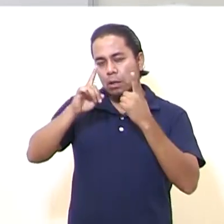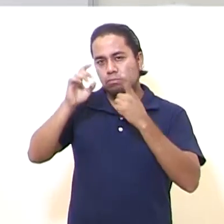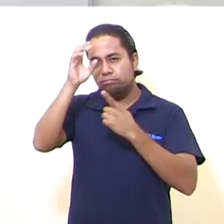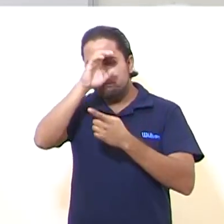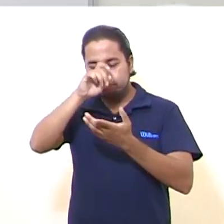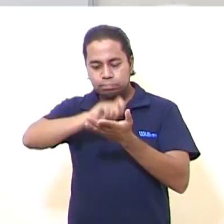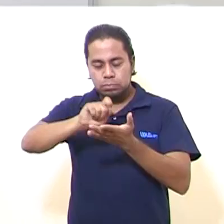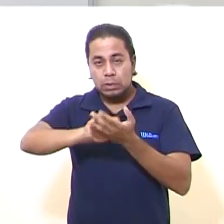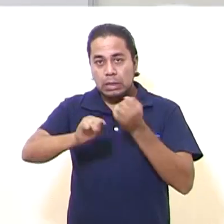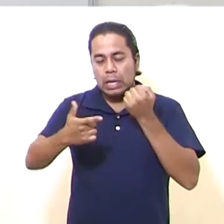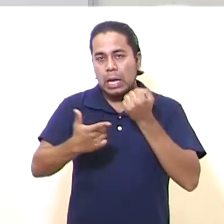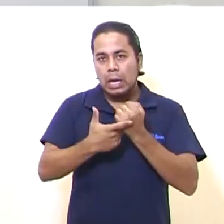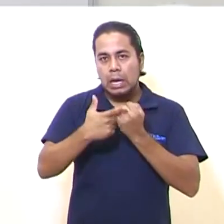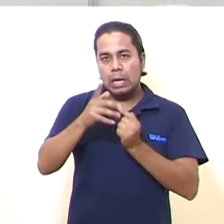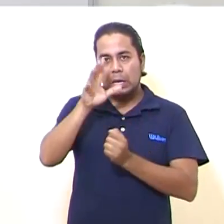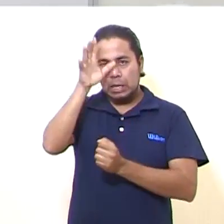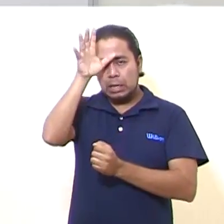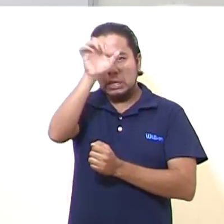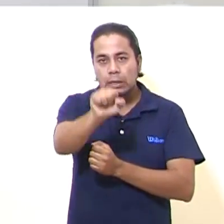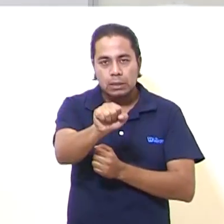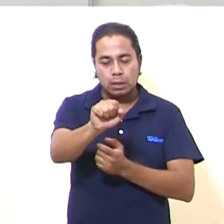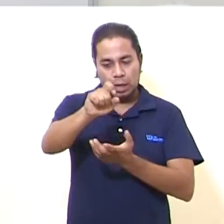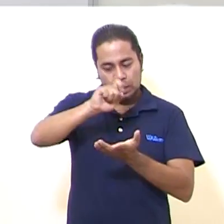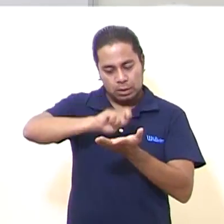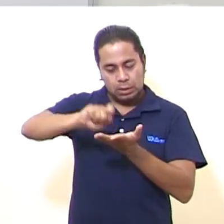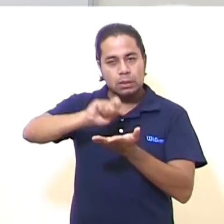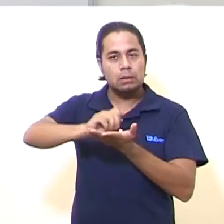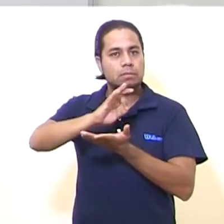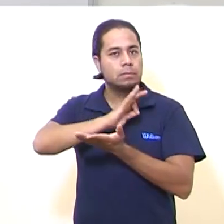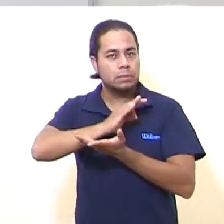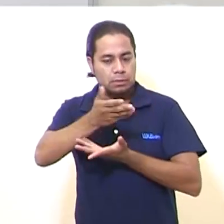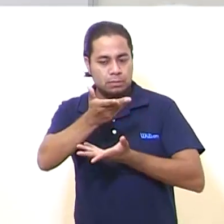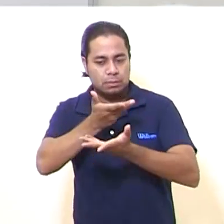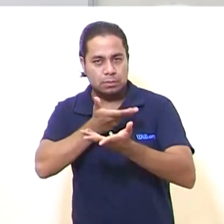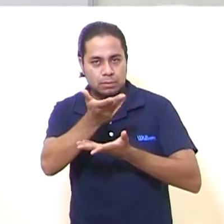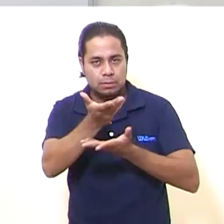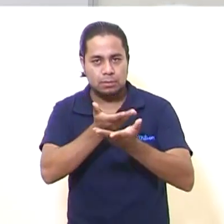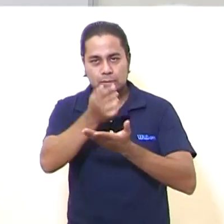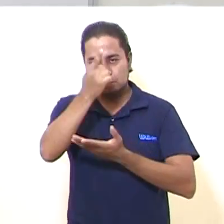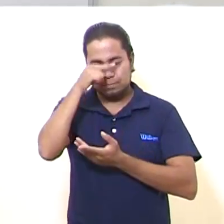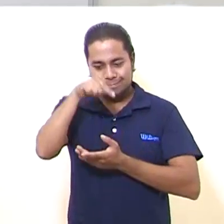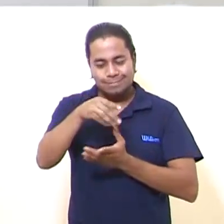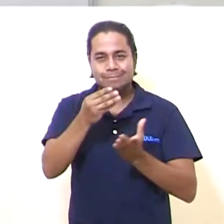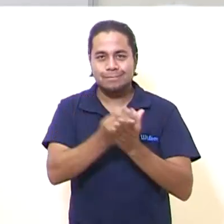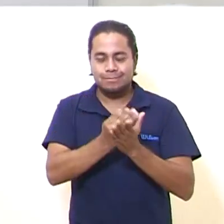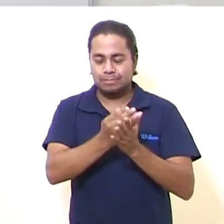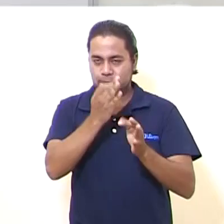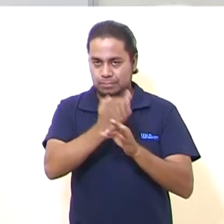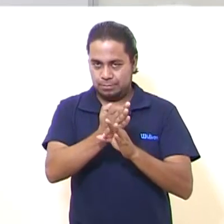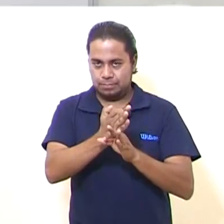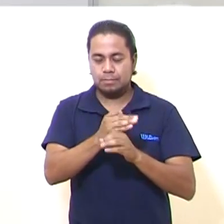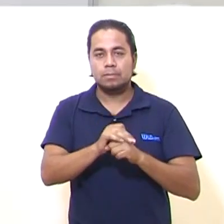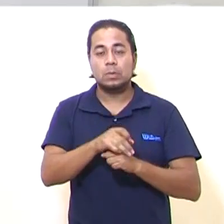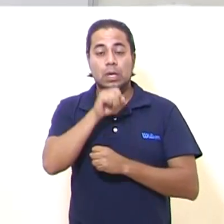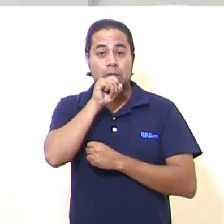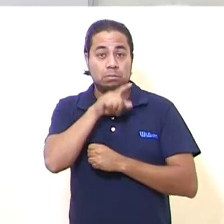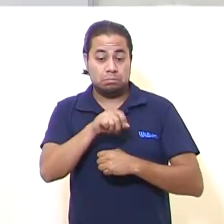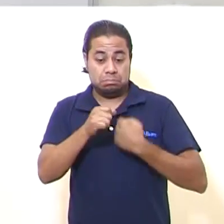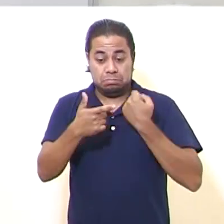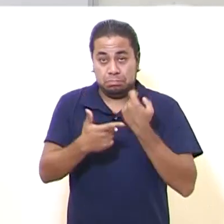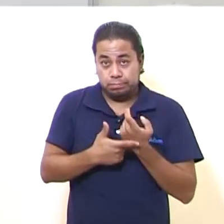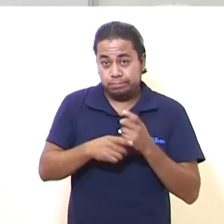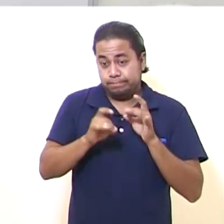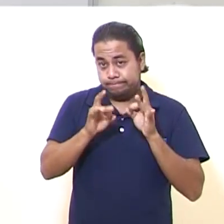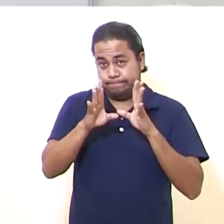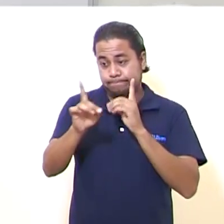algún conocimiento nuevo que tú y yo podamos adquirir durante esta sesión. También, si está cerca